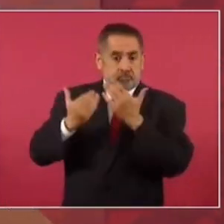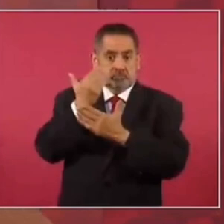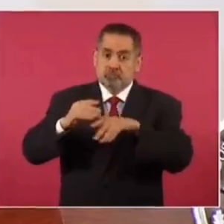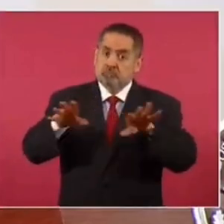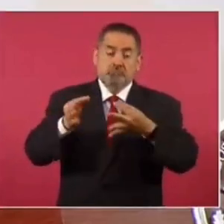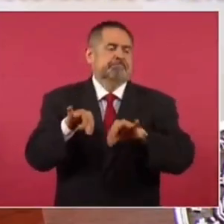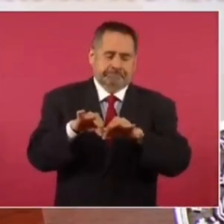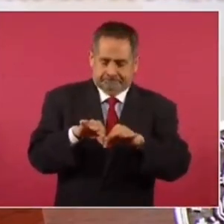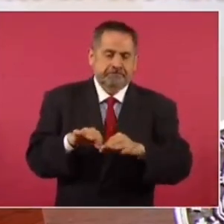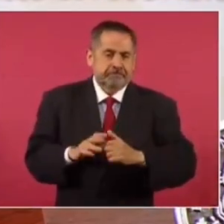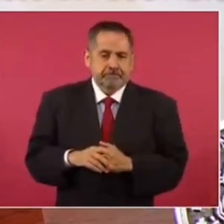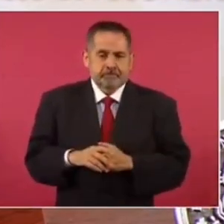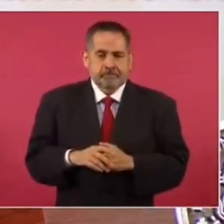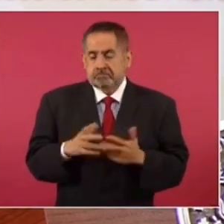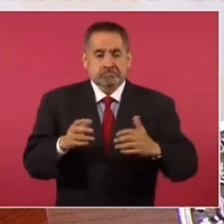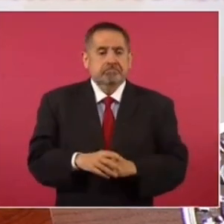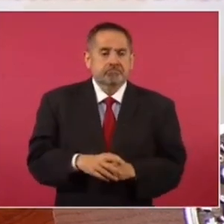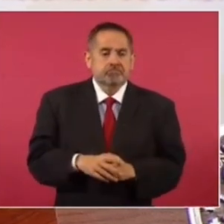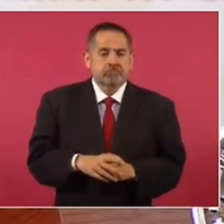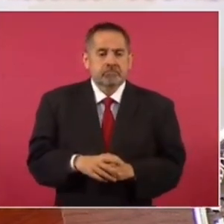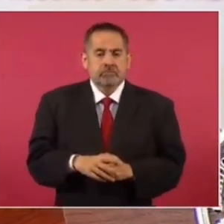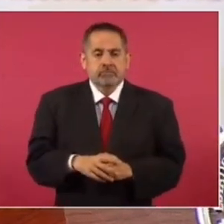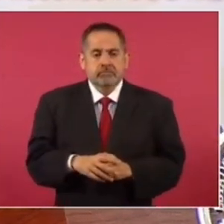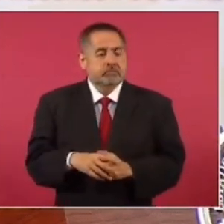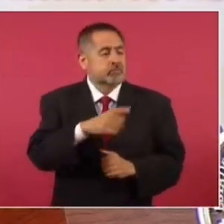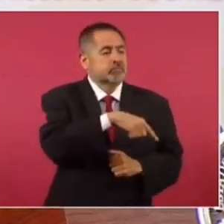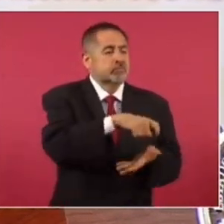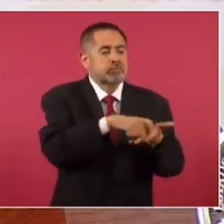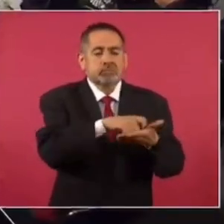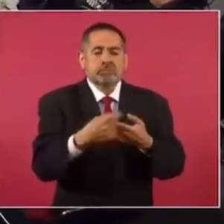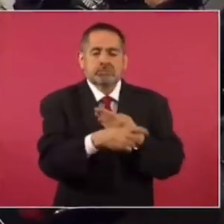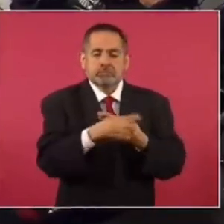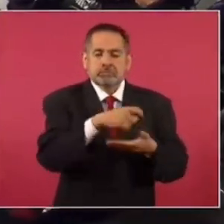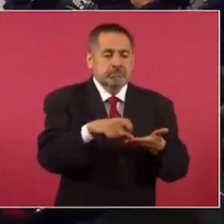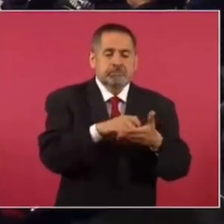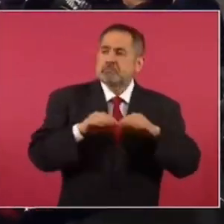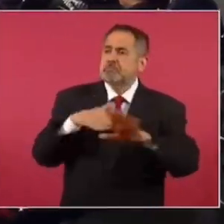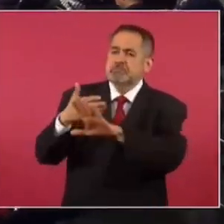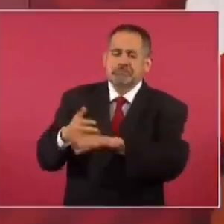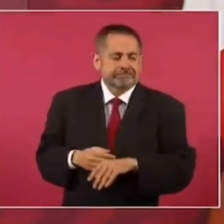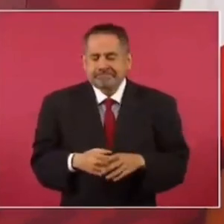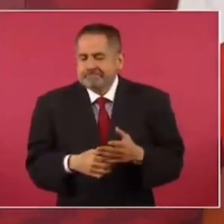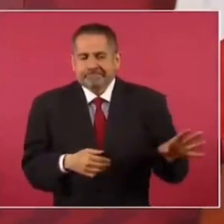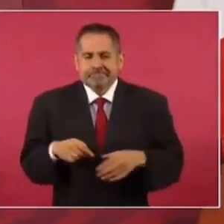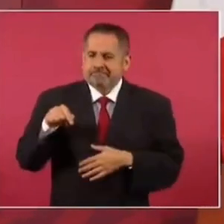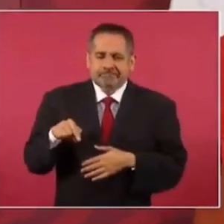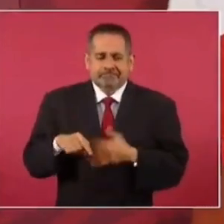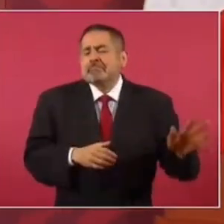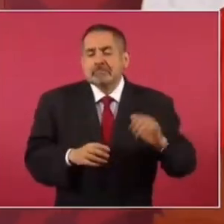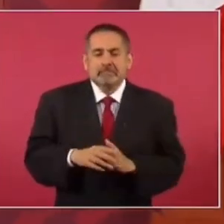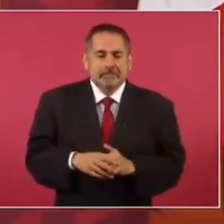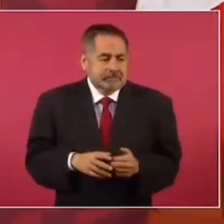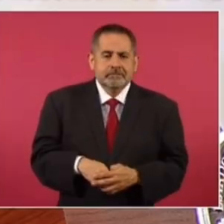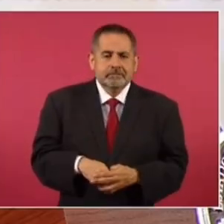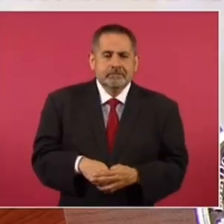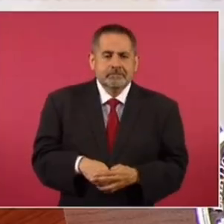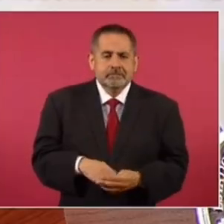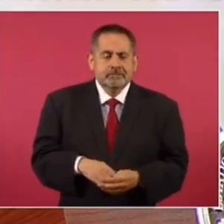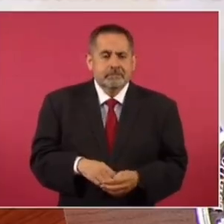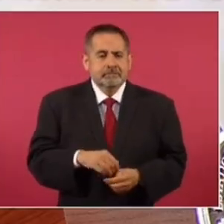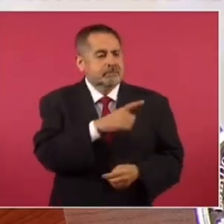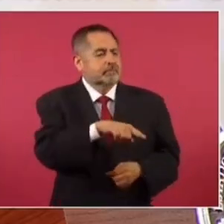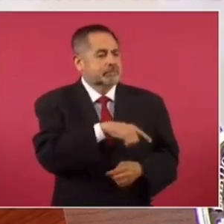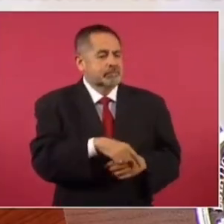es muy importante. O sea, pueden comprar granjas de bots. Pero eso no hace nada. Porque, pues, tiene